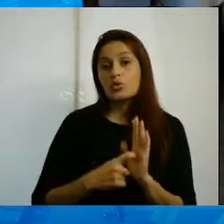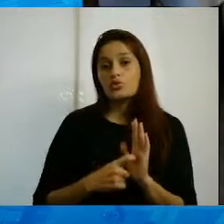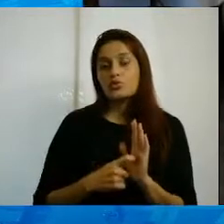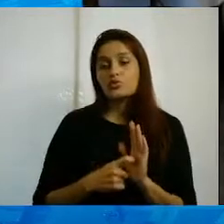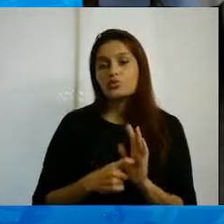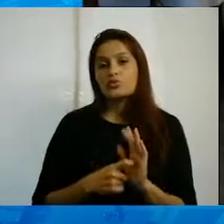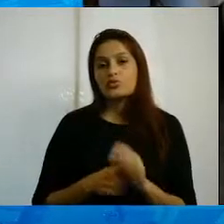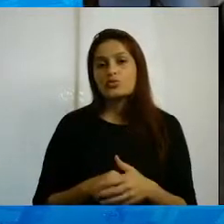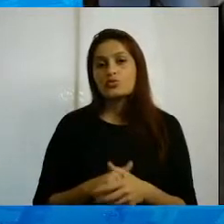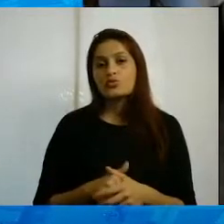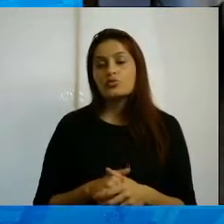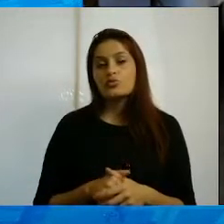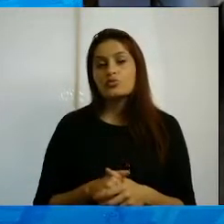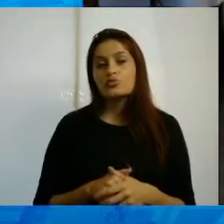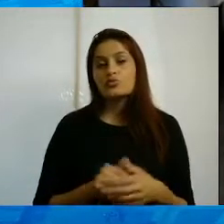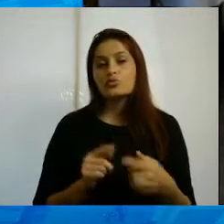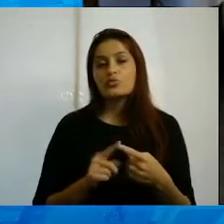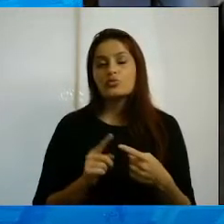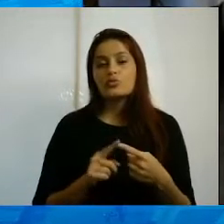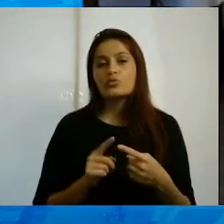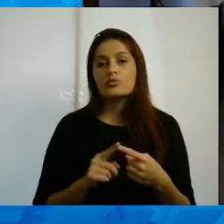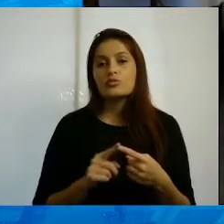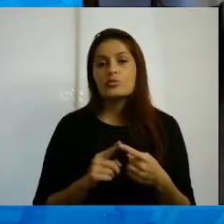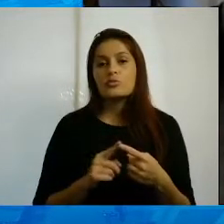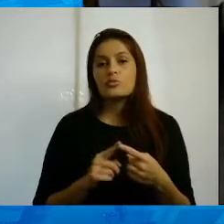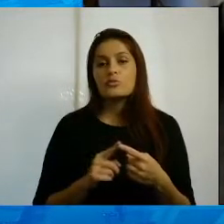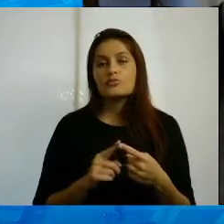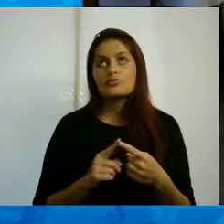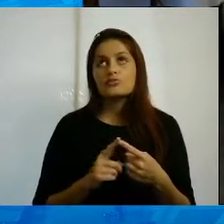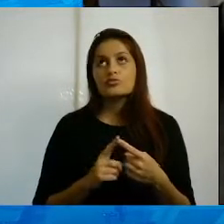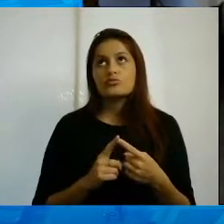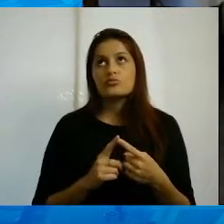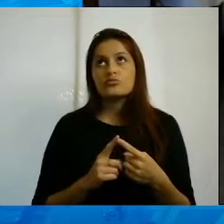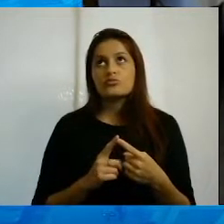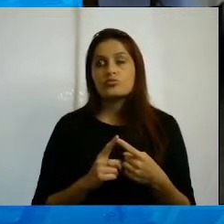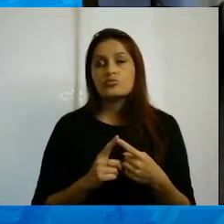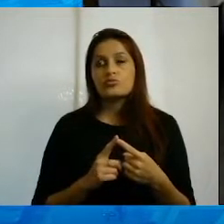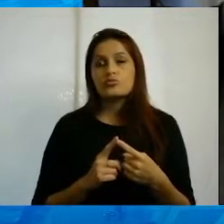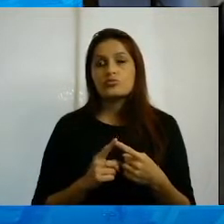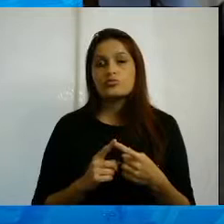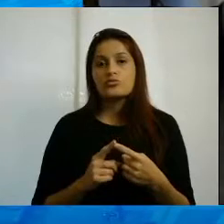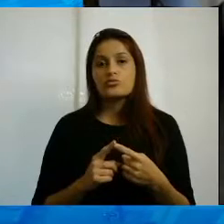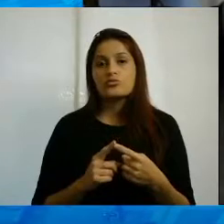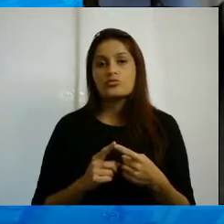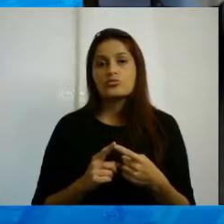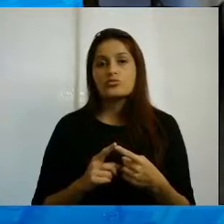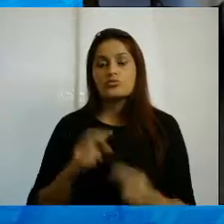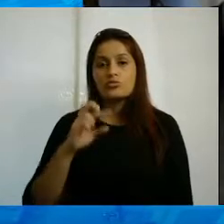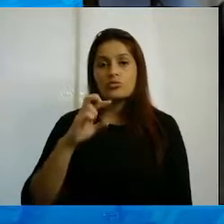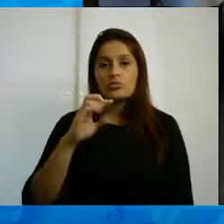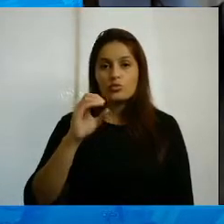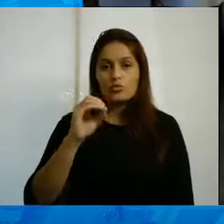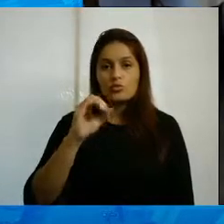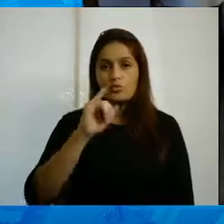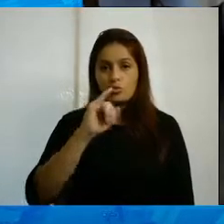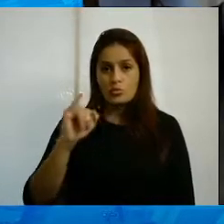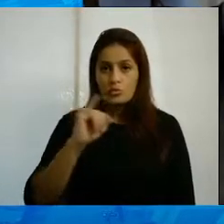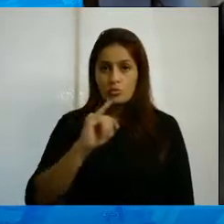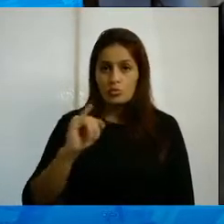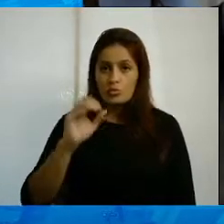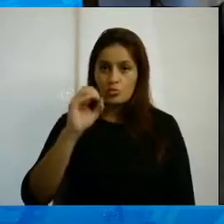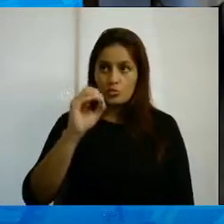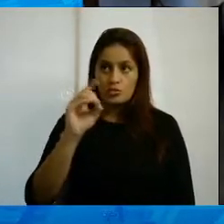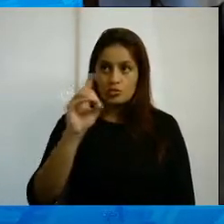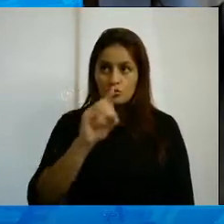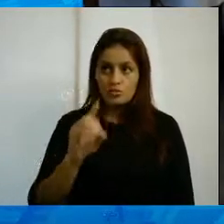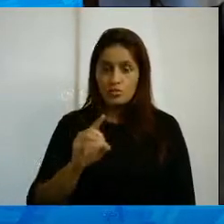relación a materia de los pozos y de la falta